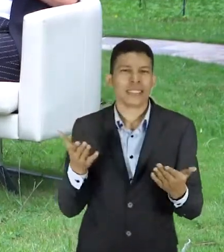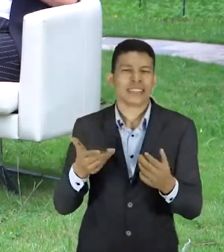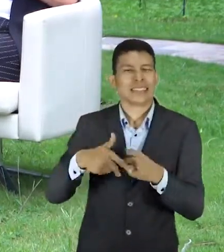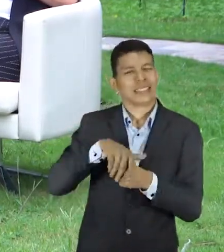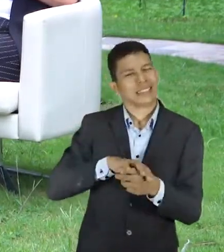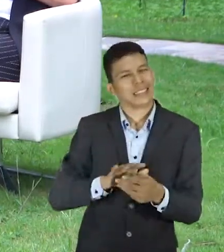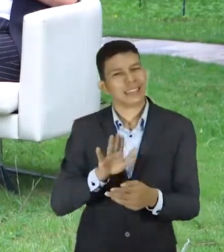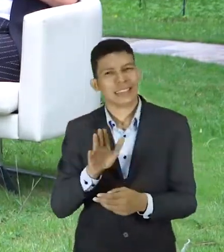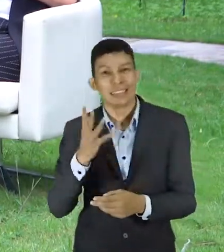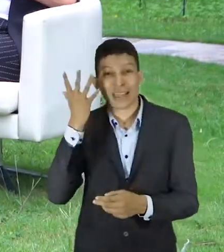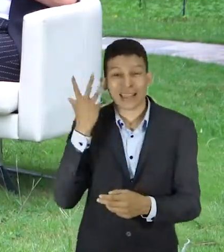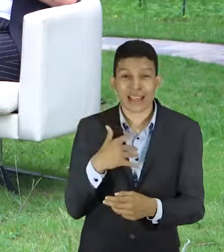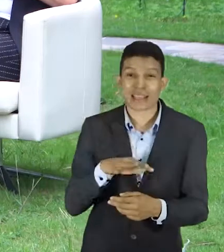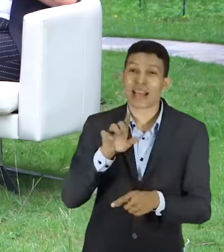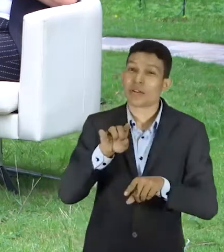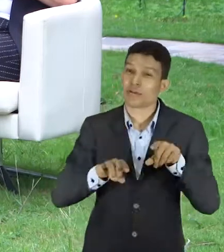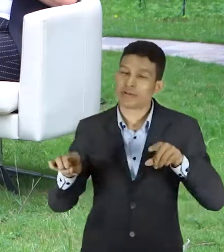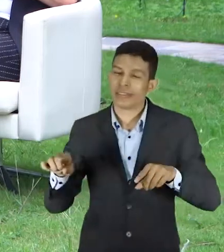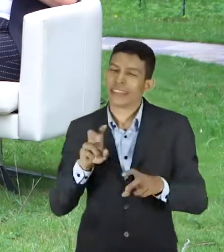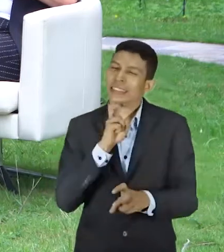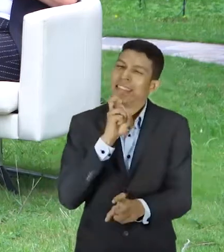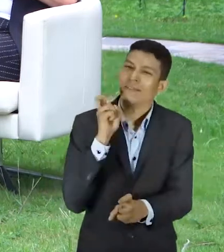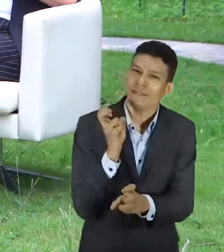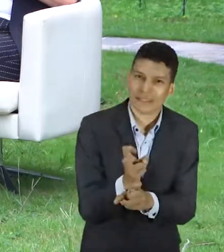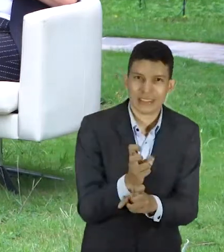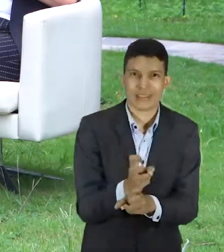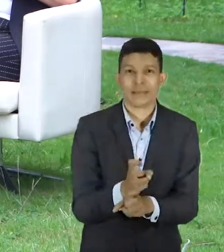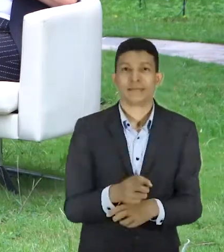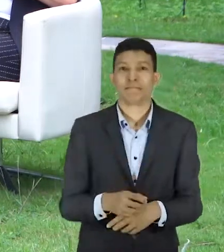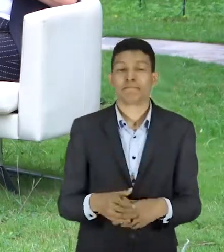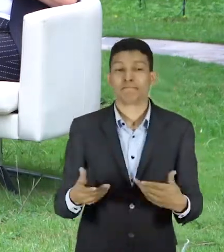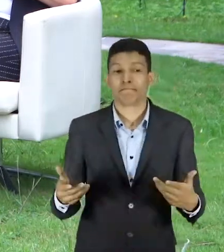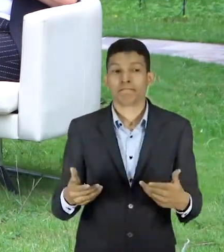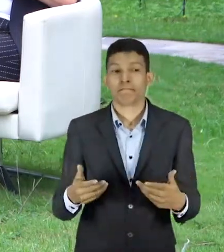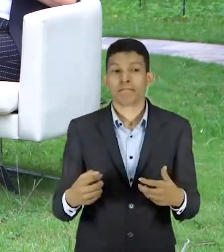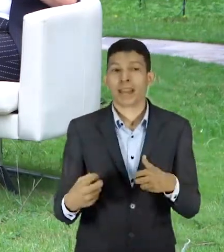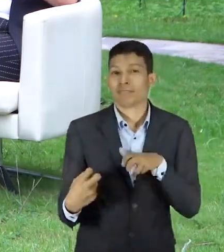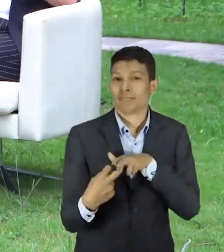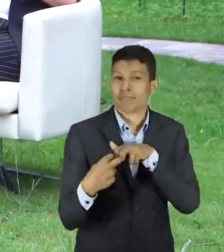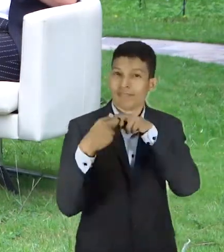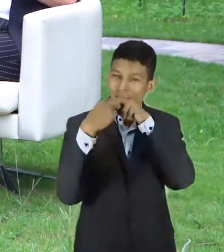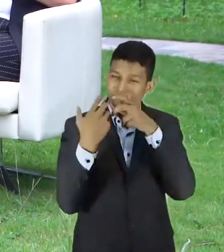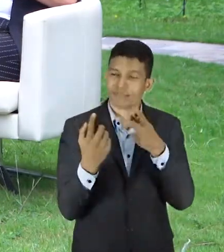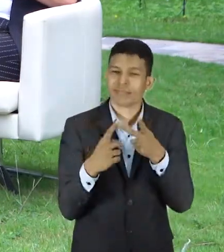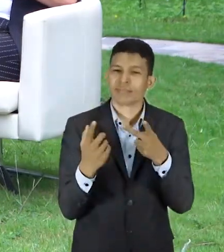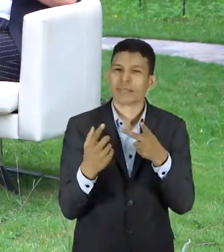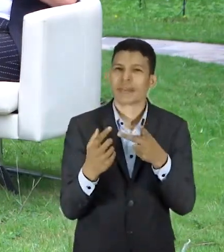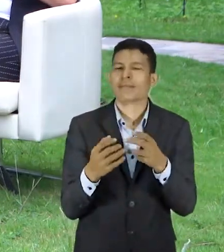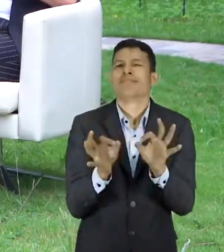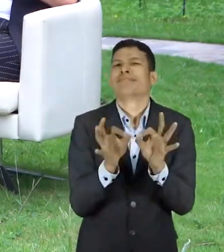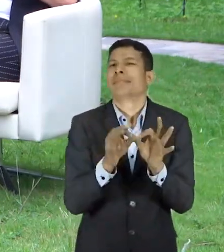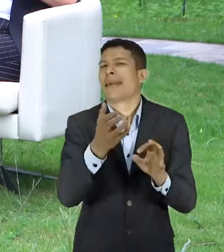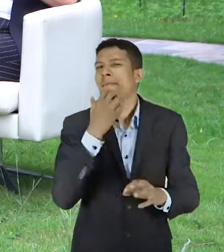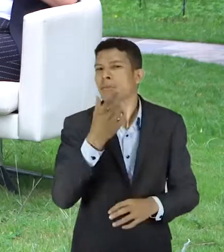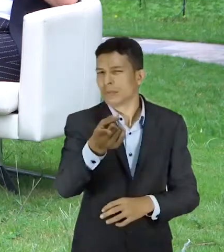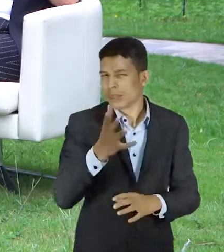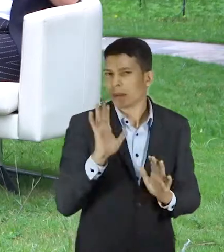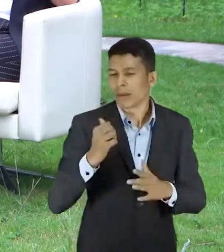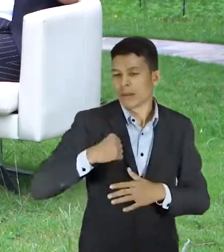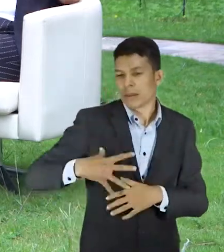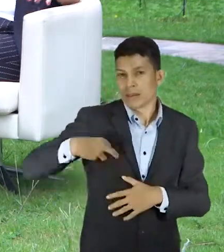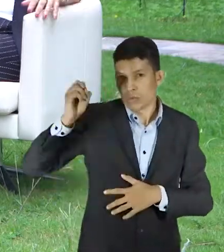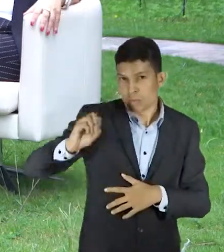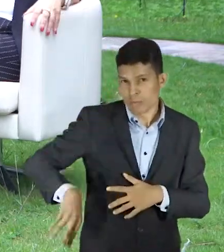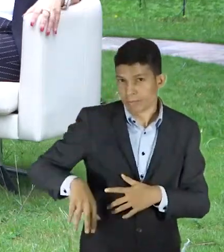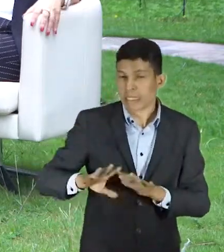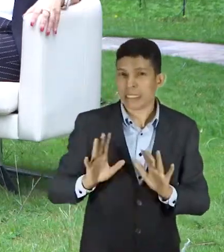con situaciones y días complicados, el estado de ánimo, el simple hecho cuando tú tienes